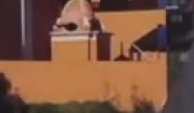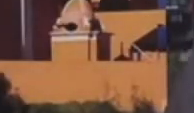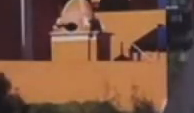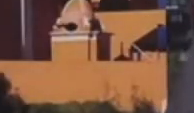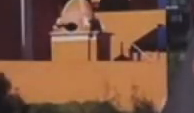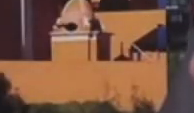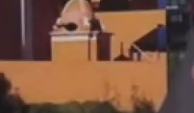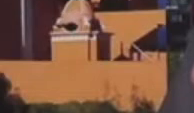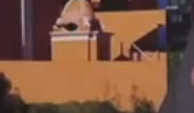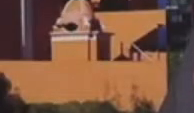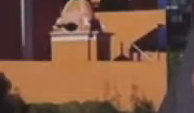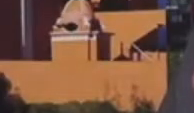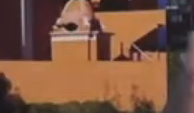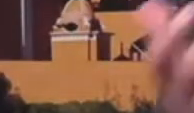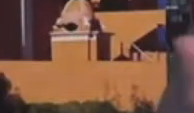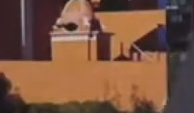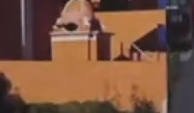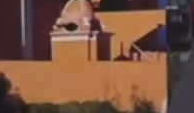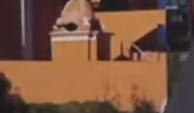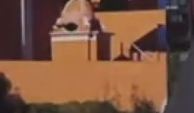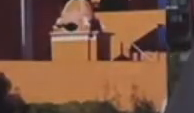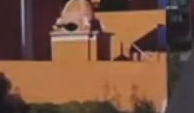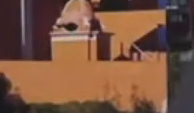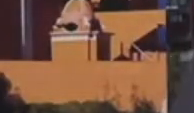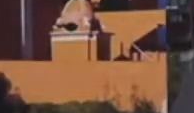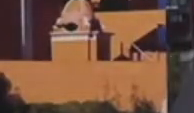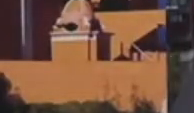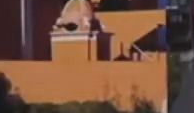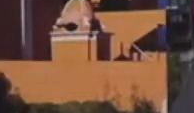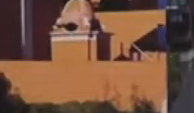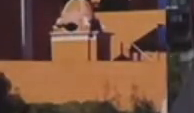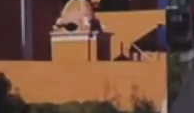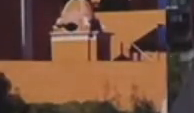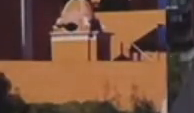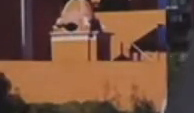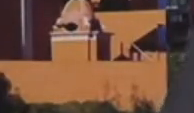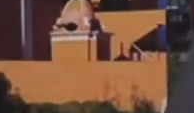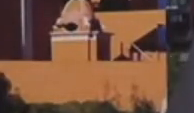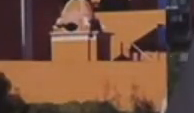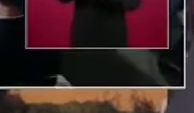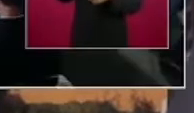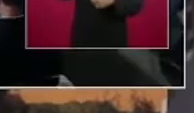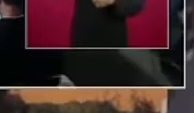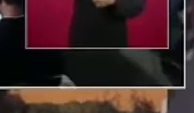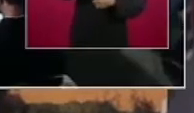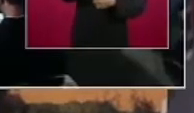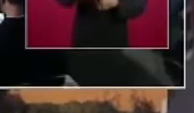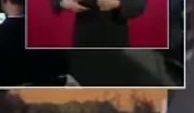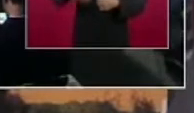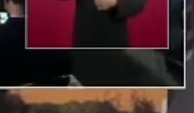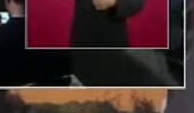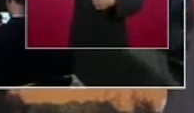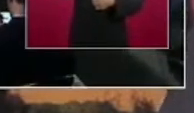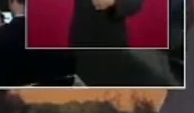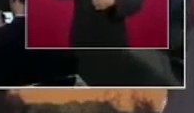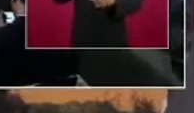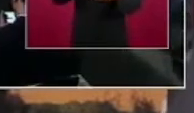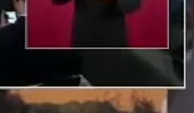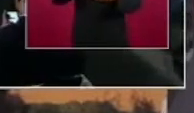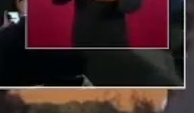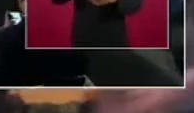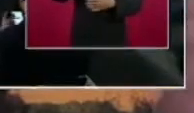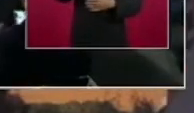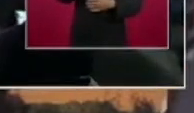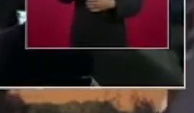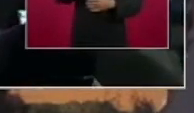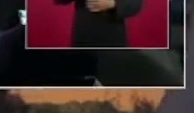un requisito hablar español para comunicarse con el presidente de México. ¿O sí